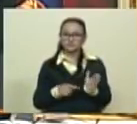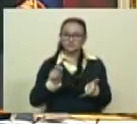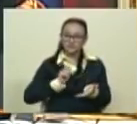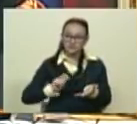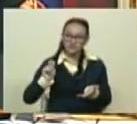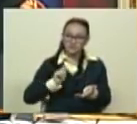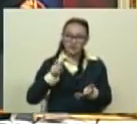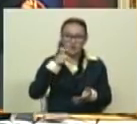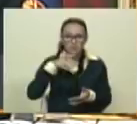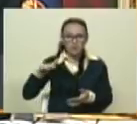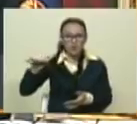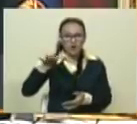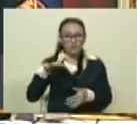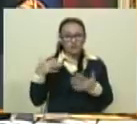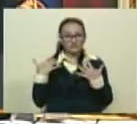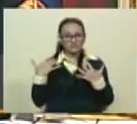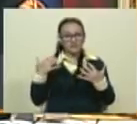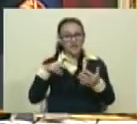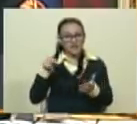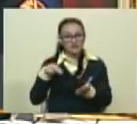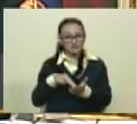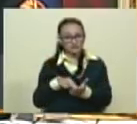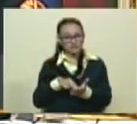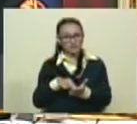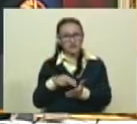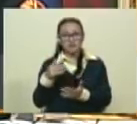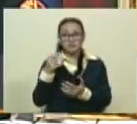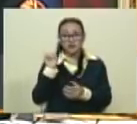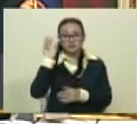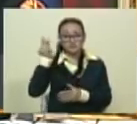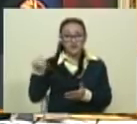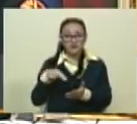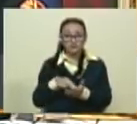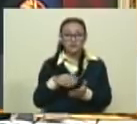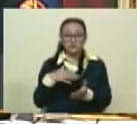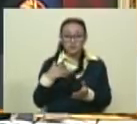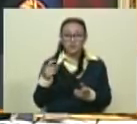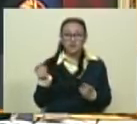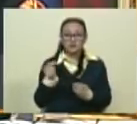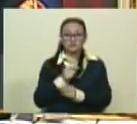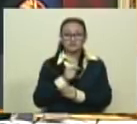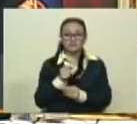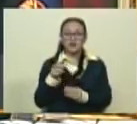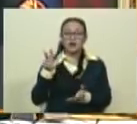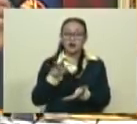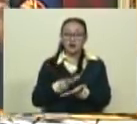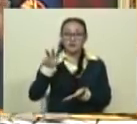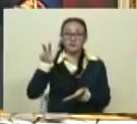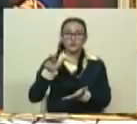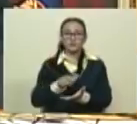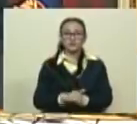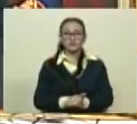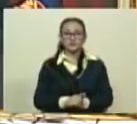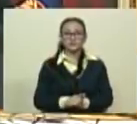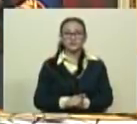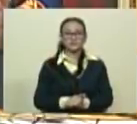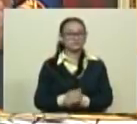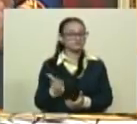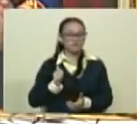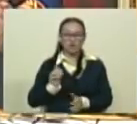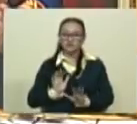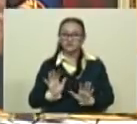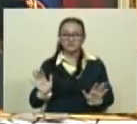el pueblo con su Asamblea Nacional Constituyente irá a un referéndum de carácter aprobatorio. Sea lo que